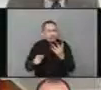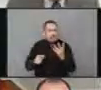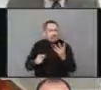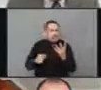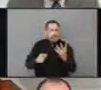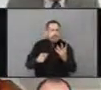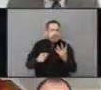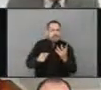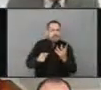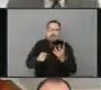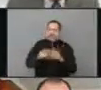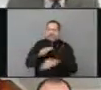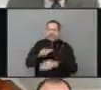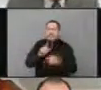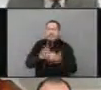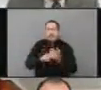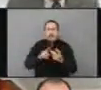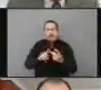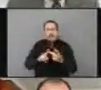sobre las,